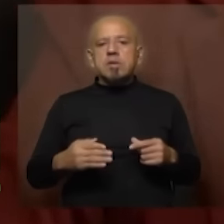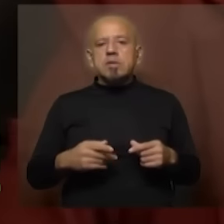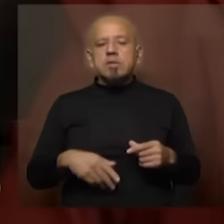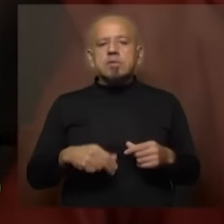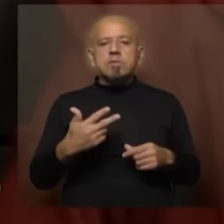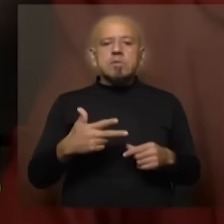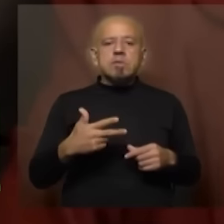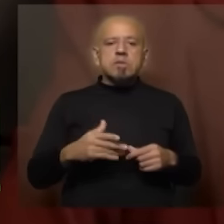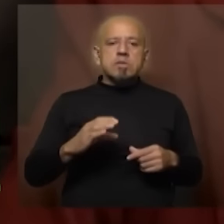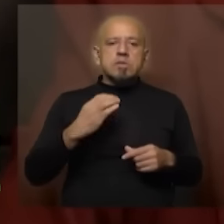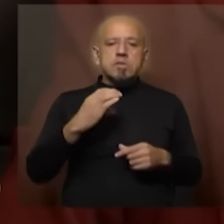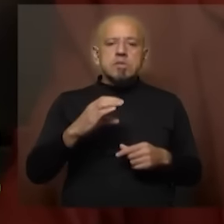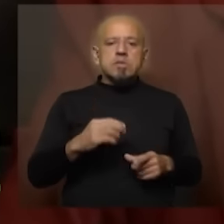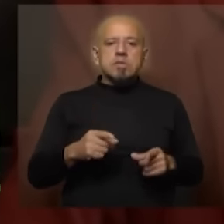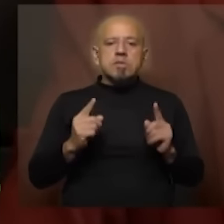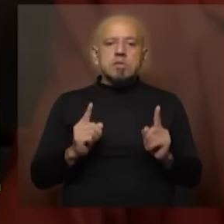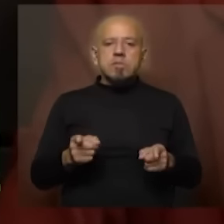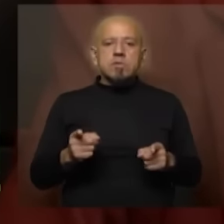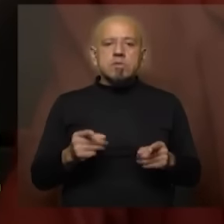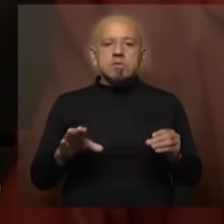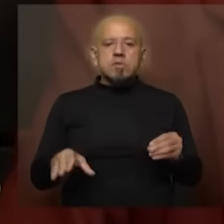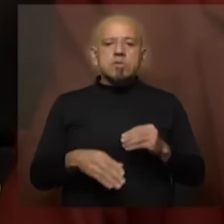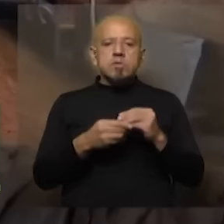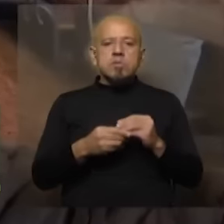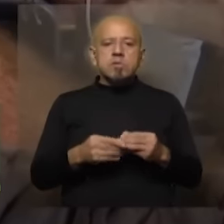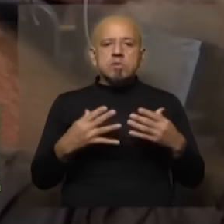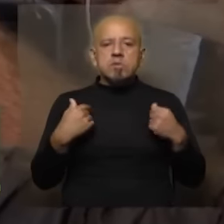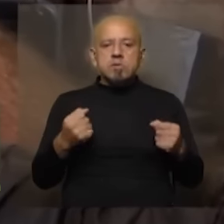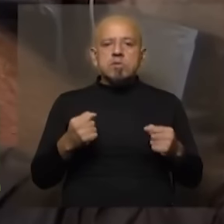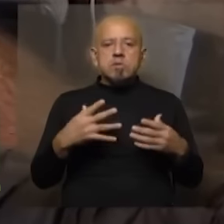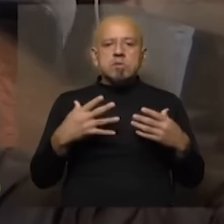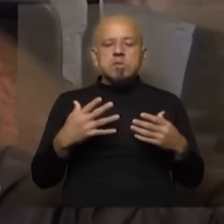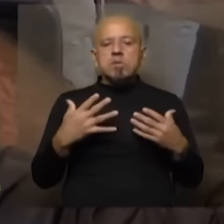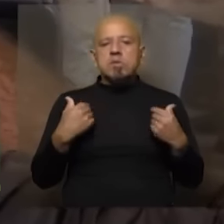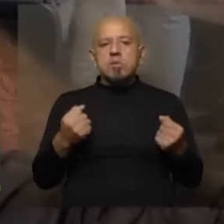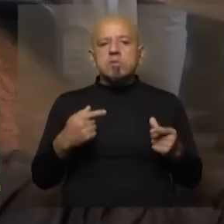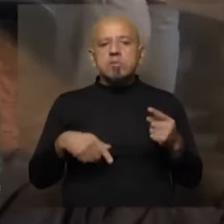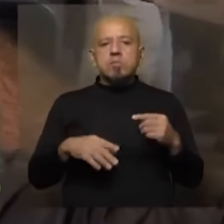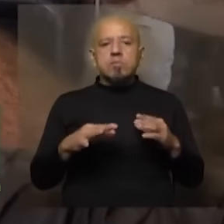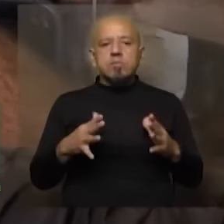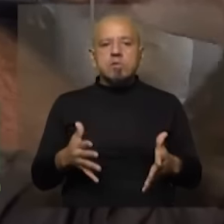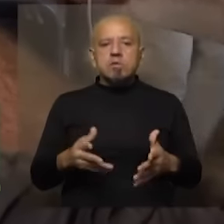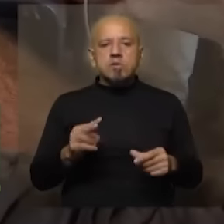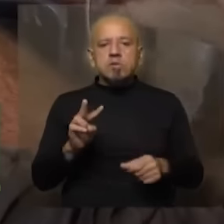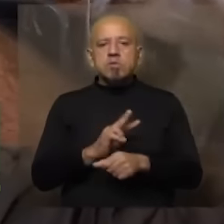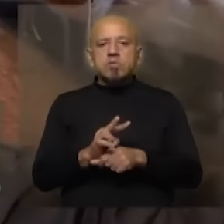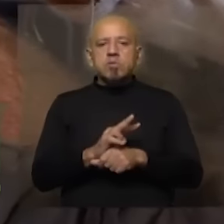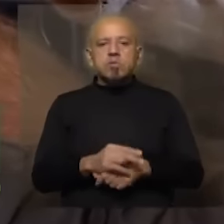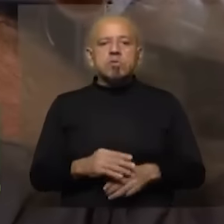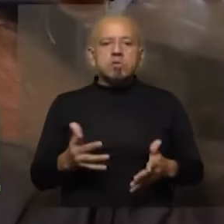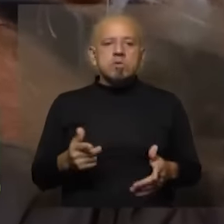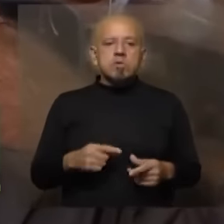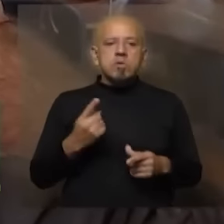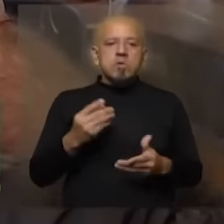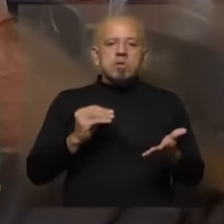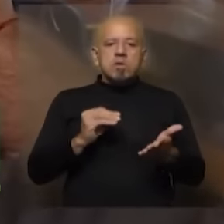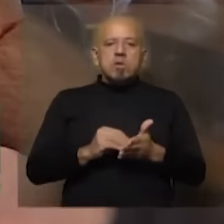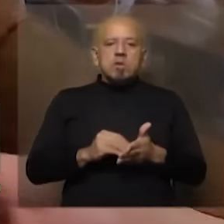como prestación y también se incorpora dentro del carnet de salud para el control, aunque sea una vez en el